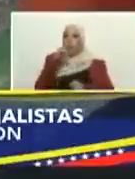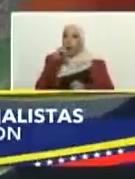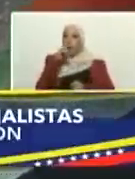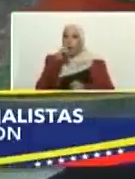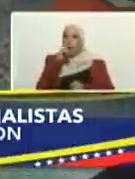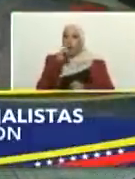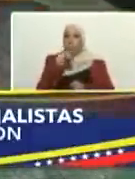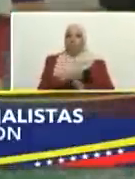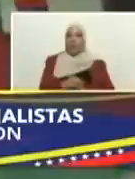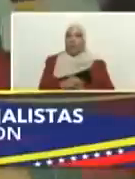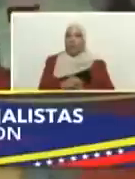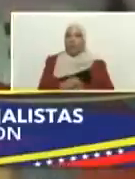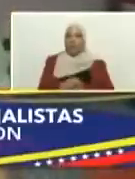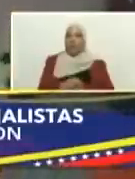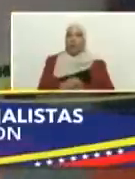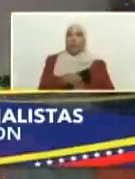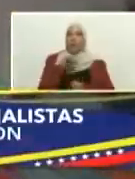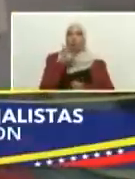con